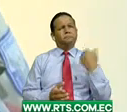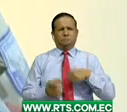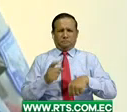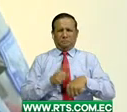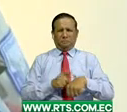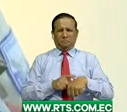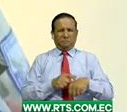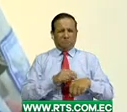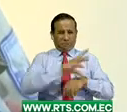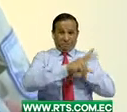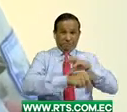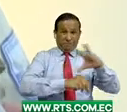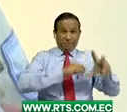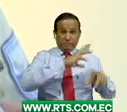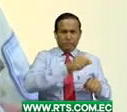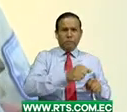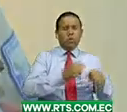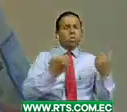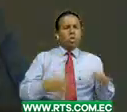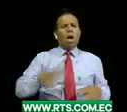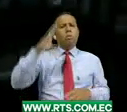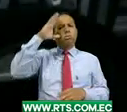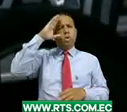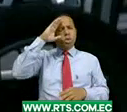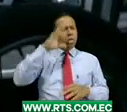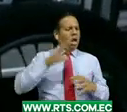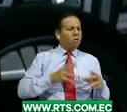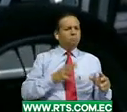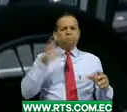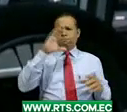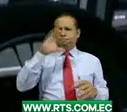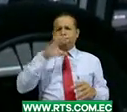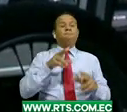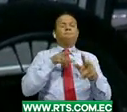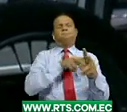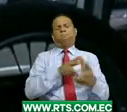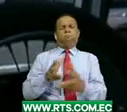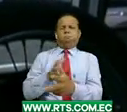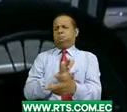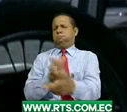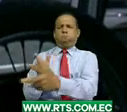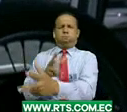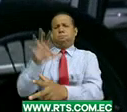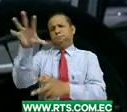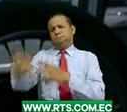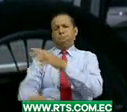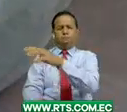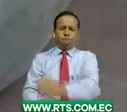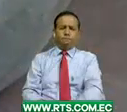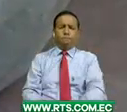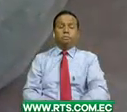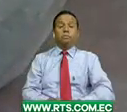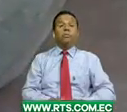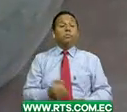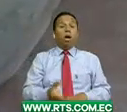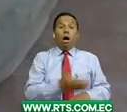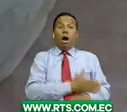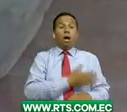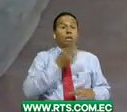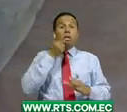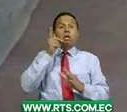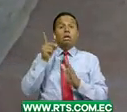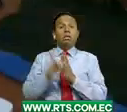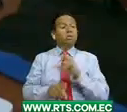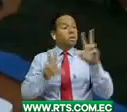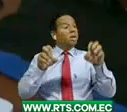de igual forma una persecución ininterrumpida. Además apareció una motocicleta con características similares a las denuncias de personas que fueron